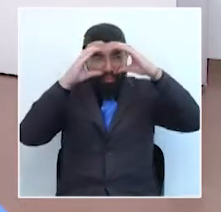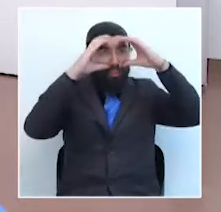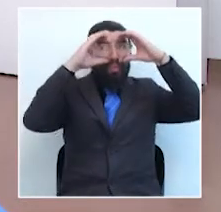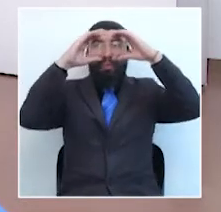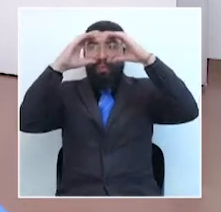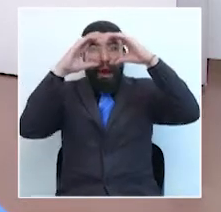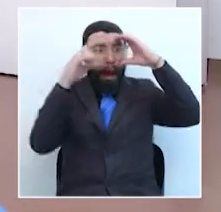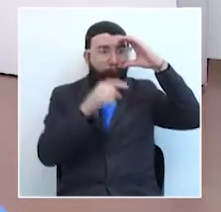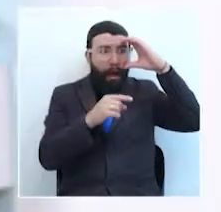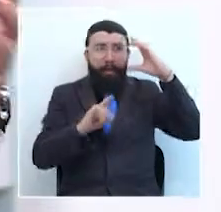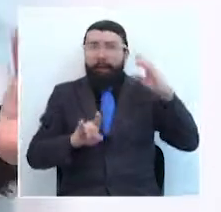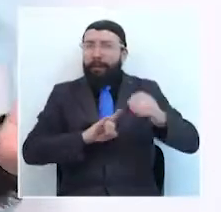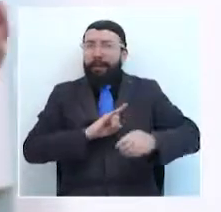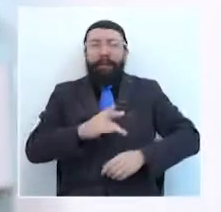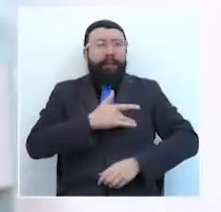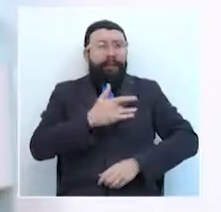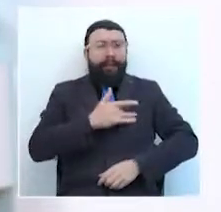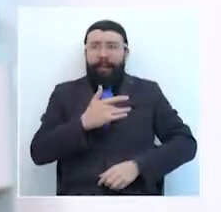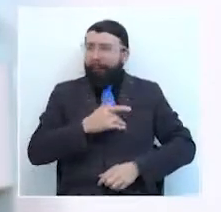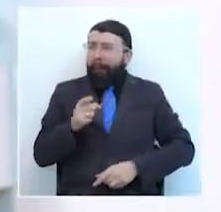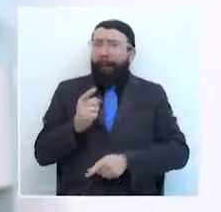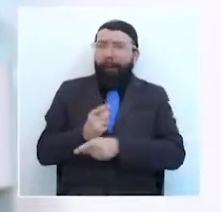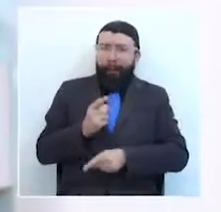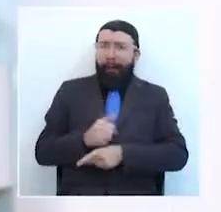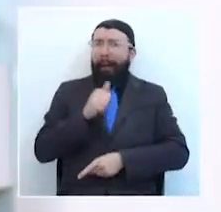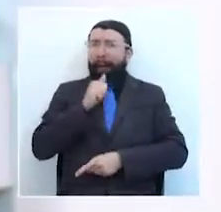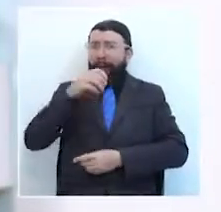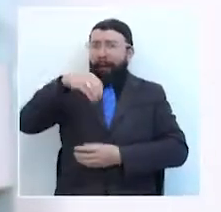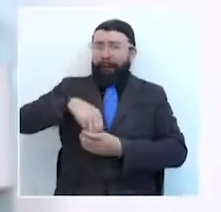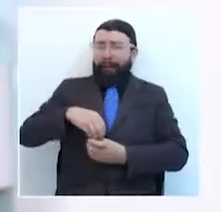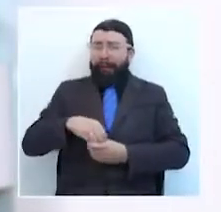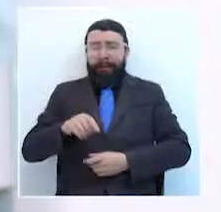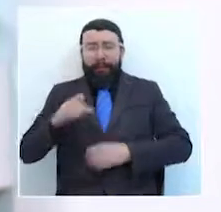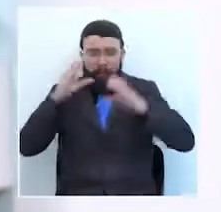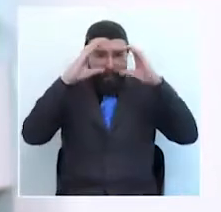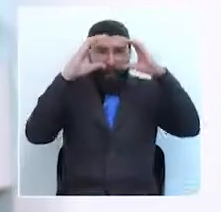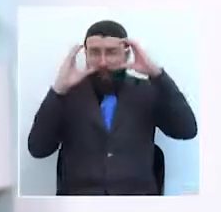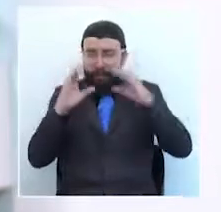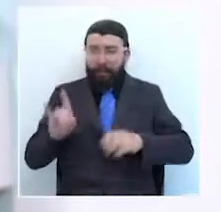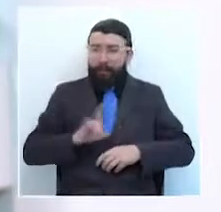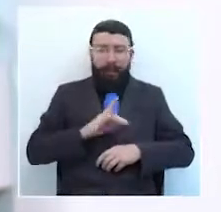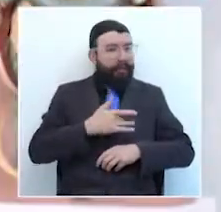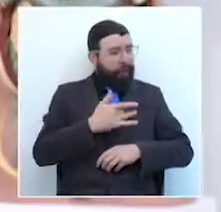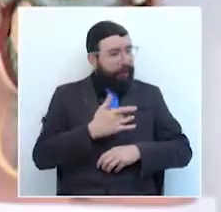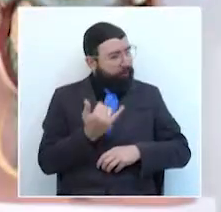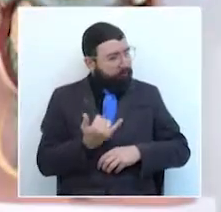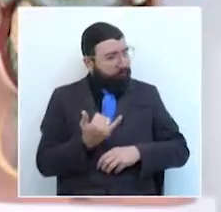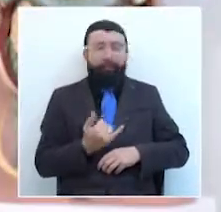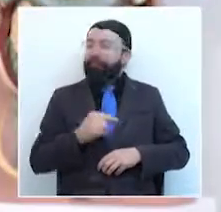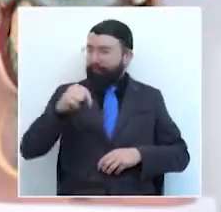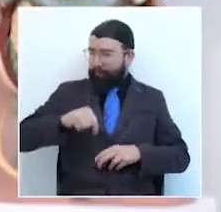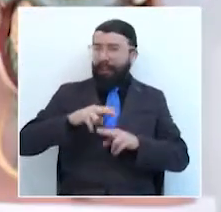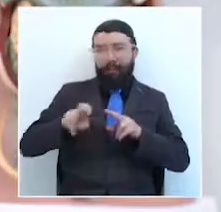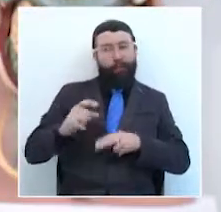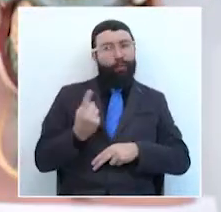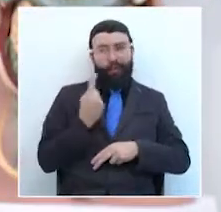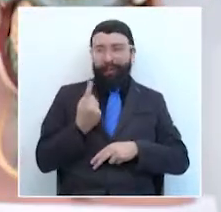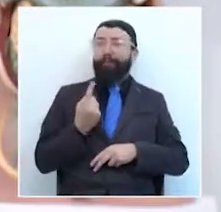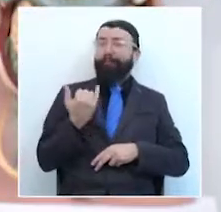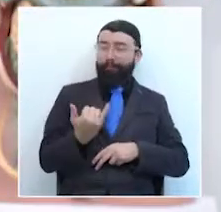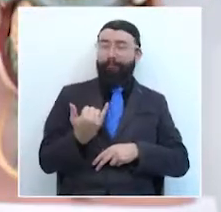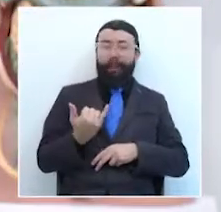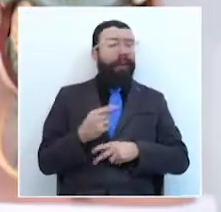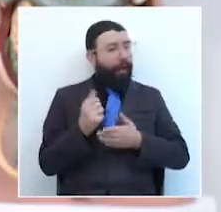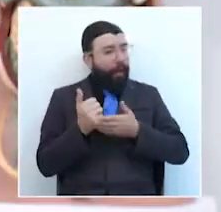fuéramos haciendo la introducción a este tema en la realidad virtual que es solamente organizarla a nosotros y eso nos ayuda mucho a